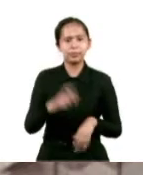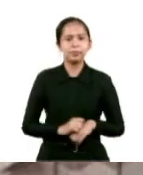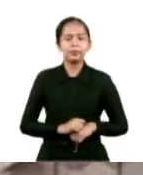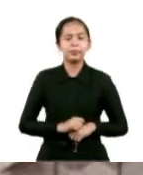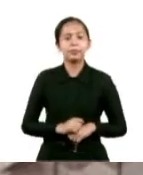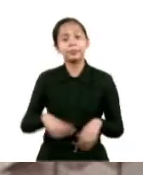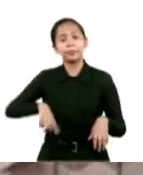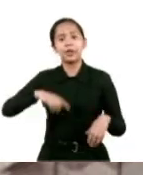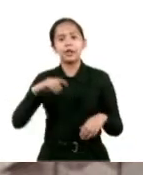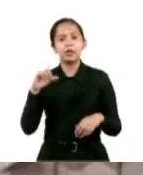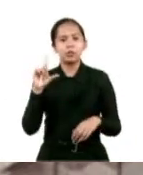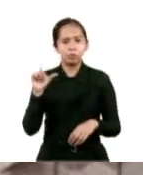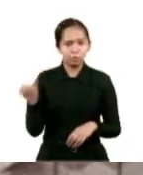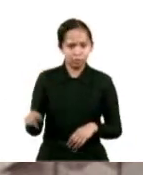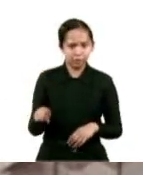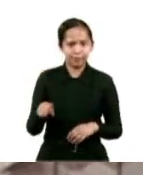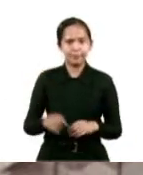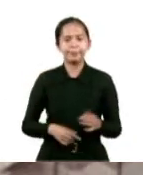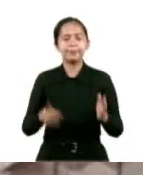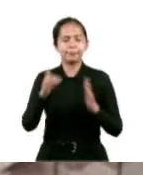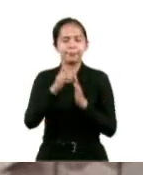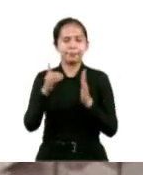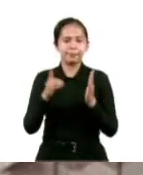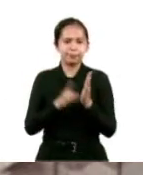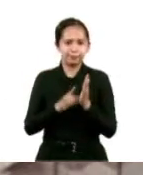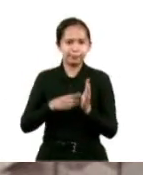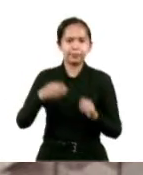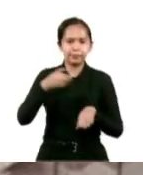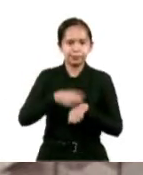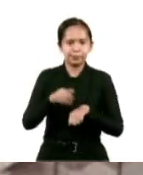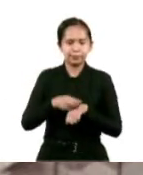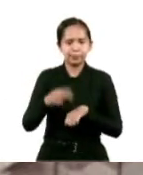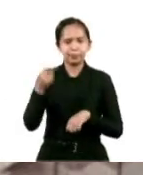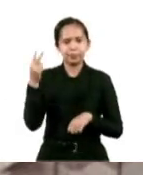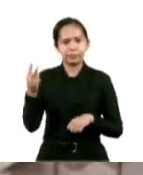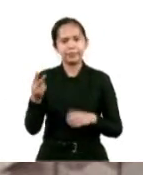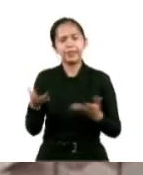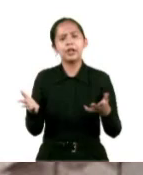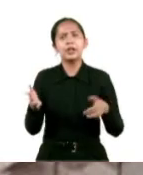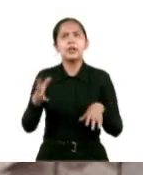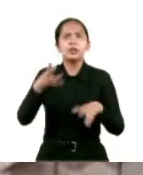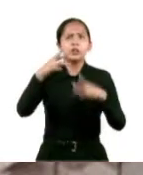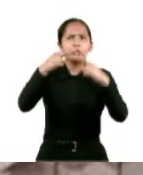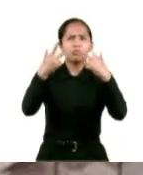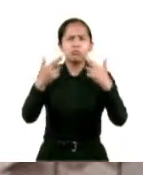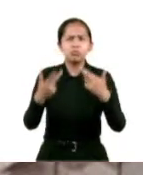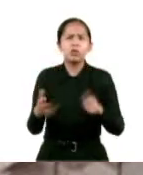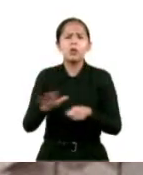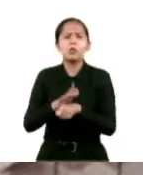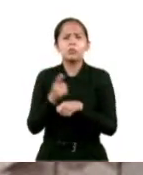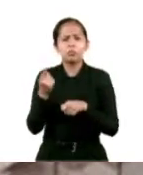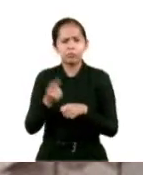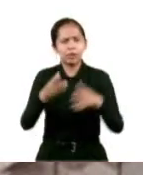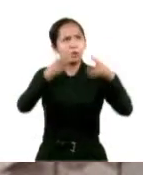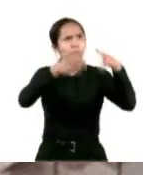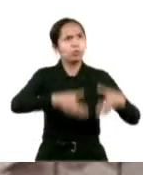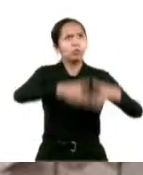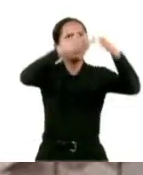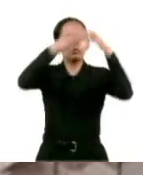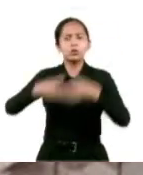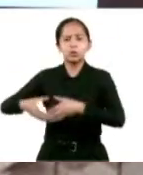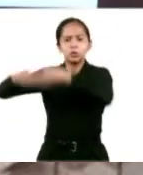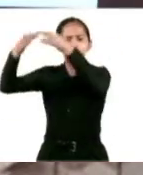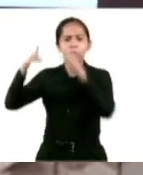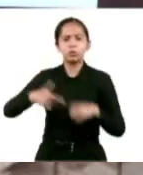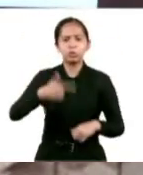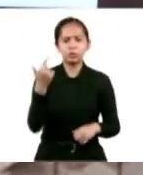En el dictamen final, fase 2, que son las causas del colapso del tramo elevado entre las columnas 12 y 13 de la línea